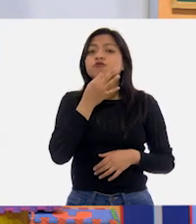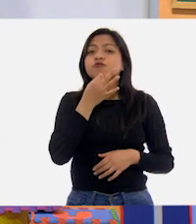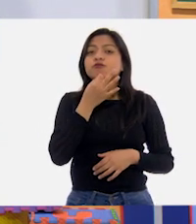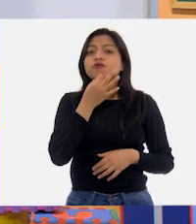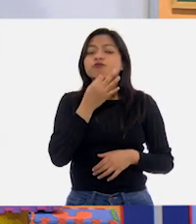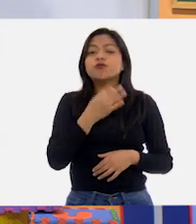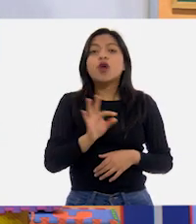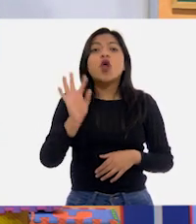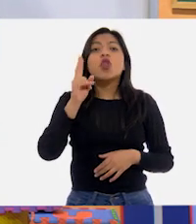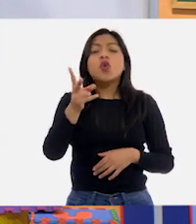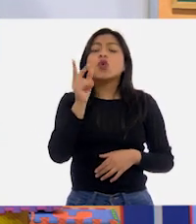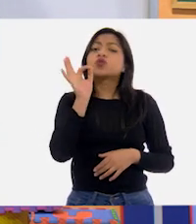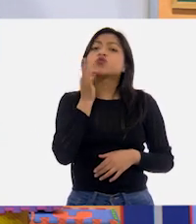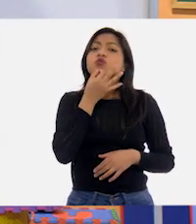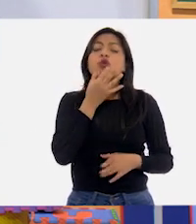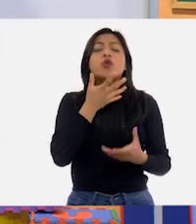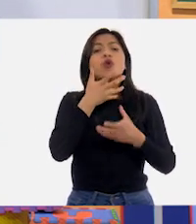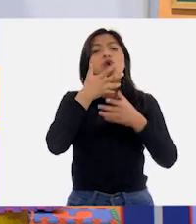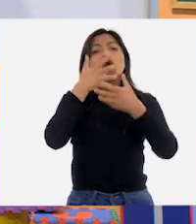2 minutitos,